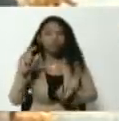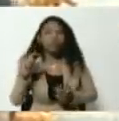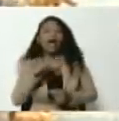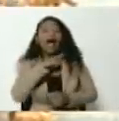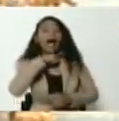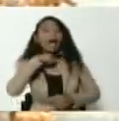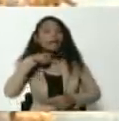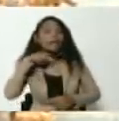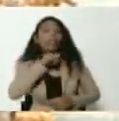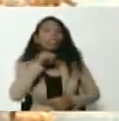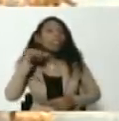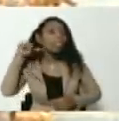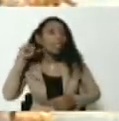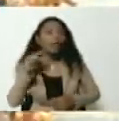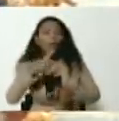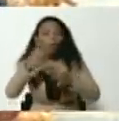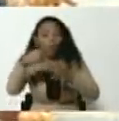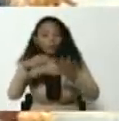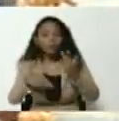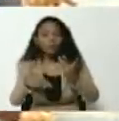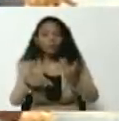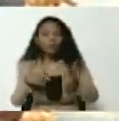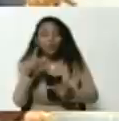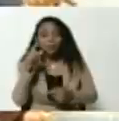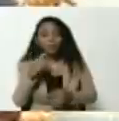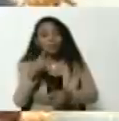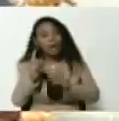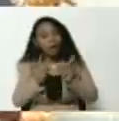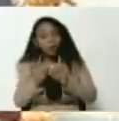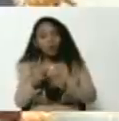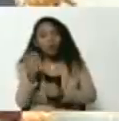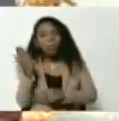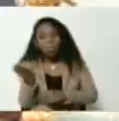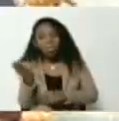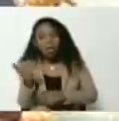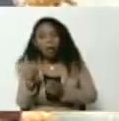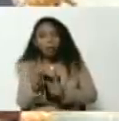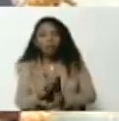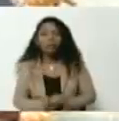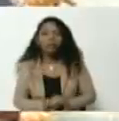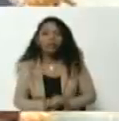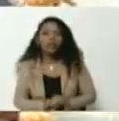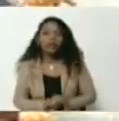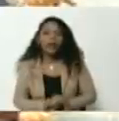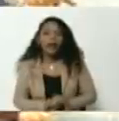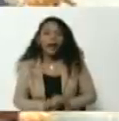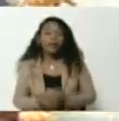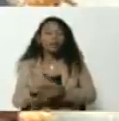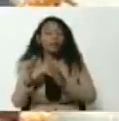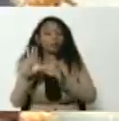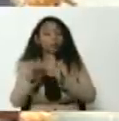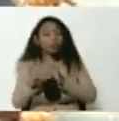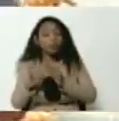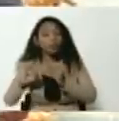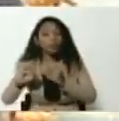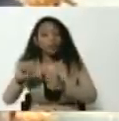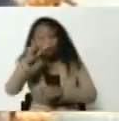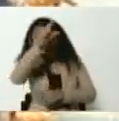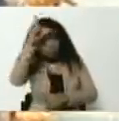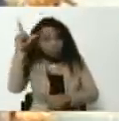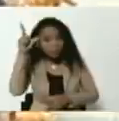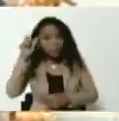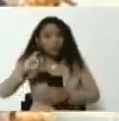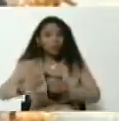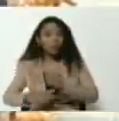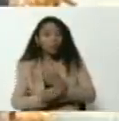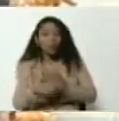Acción Democrática, Manuel Rosales, no, Manuel Rosales sí ha recibido alguna limosna, es que toda la plata se la está robando Leopoldo López y